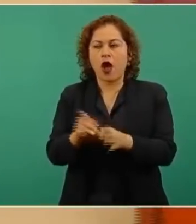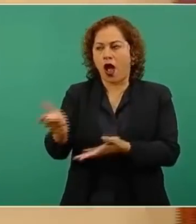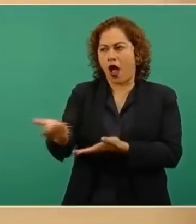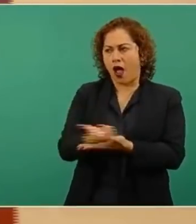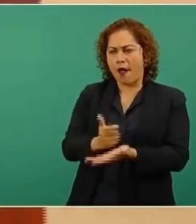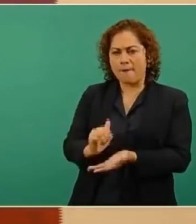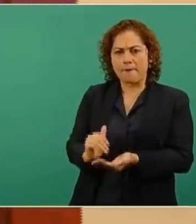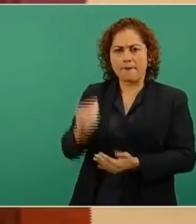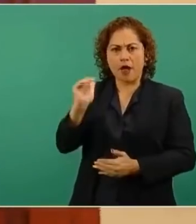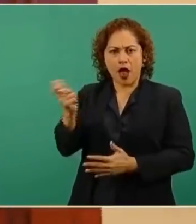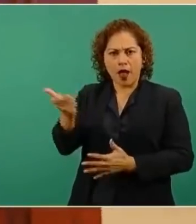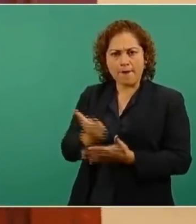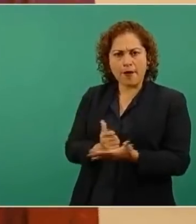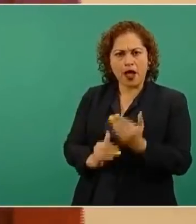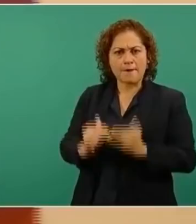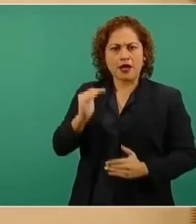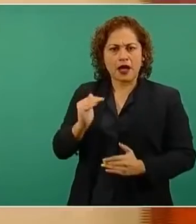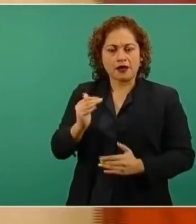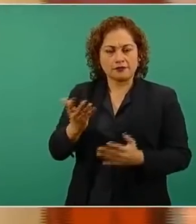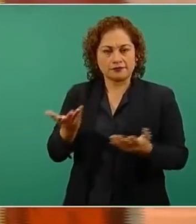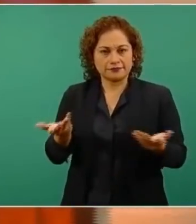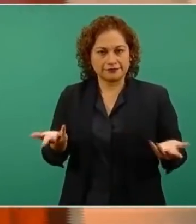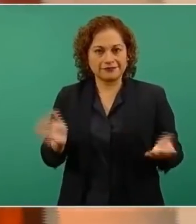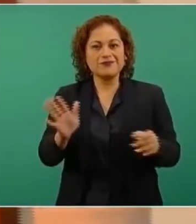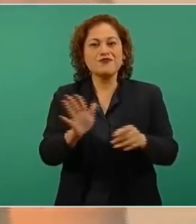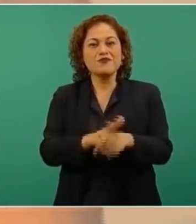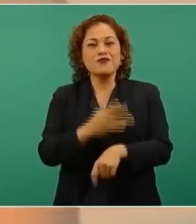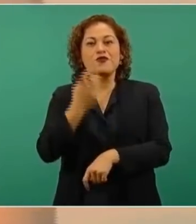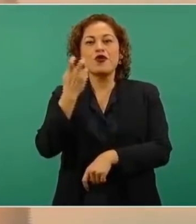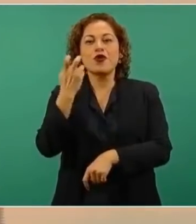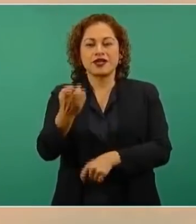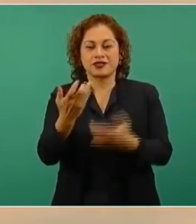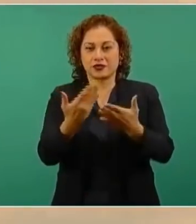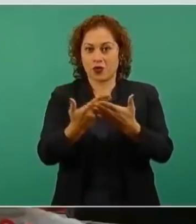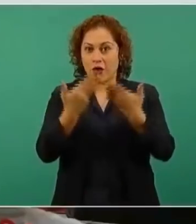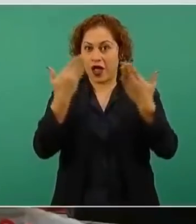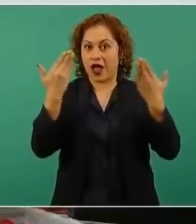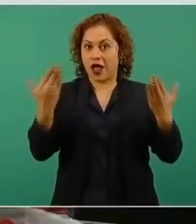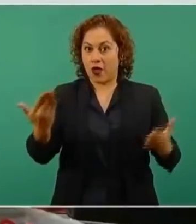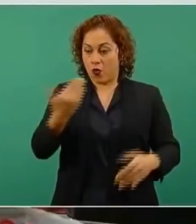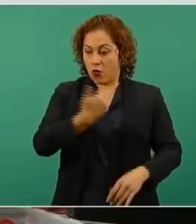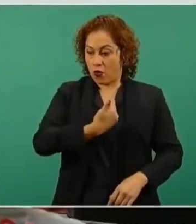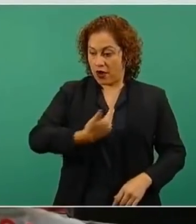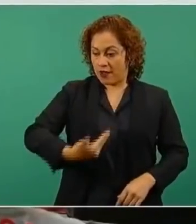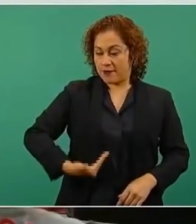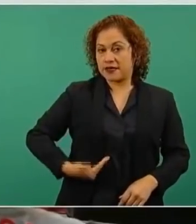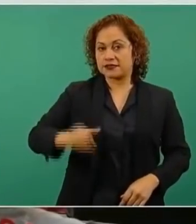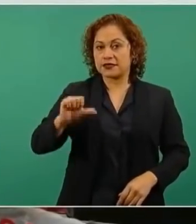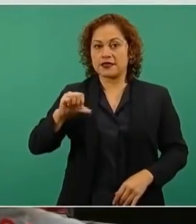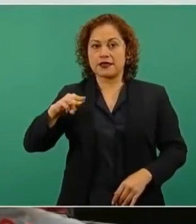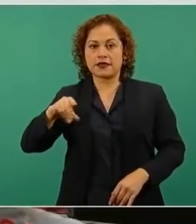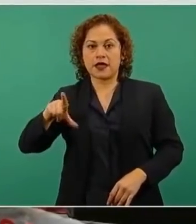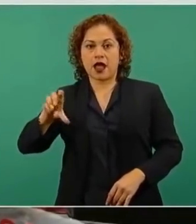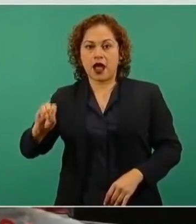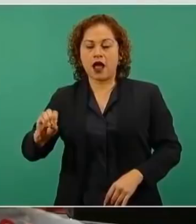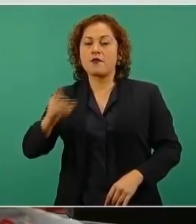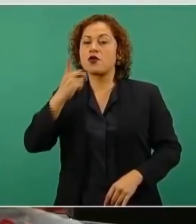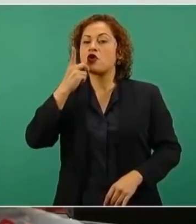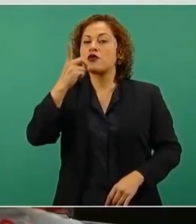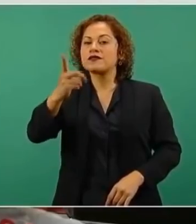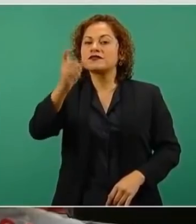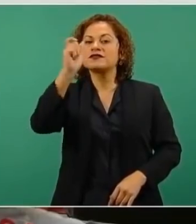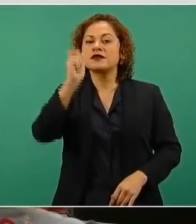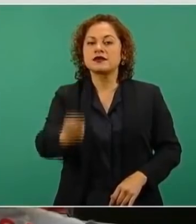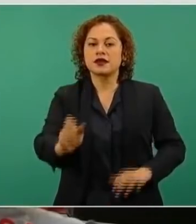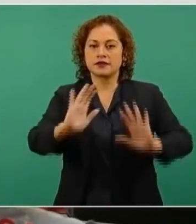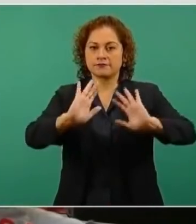tarifas. Por eso, la gran hazaña de este gobierno del presidente López Obrador de decir, primero vamos a parar ese